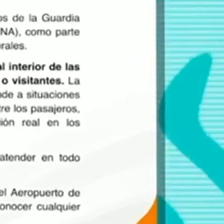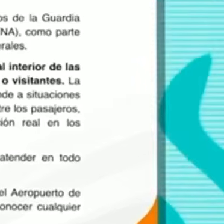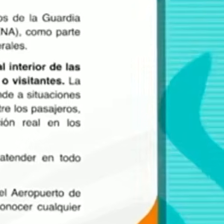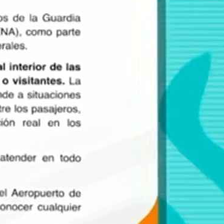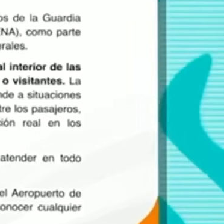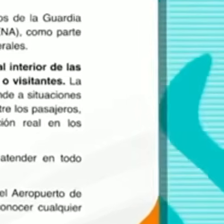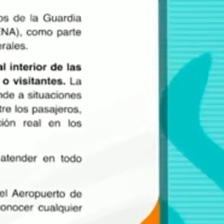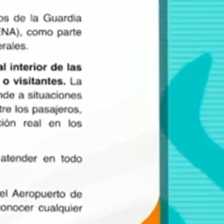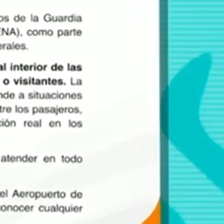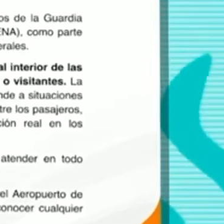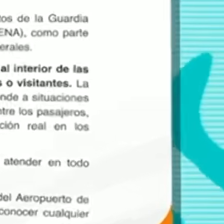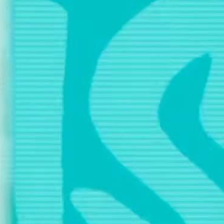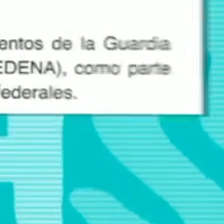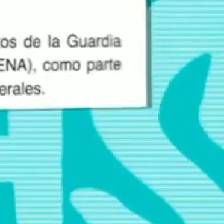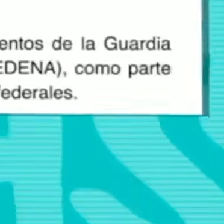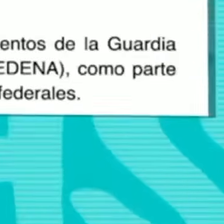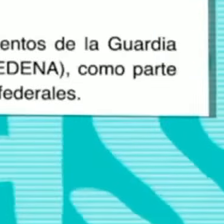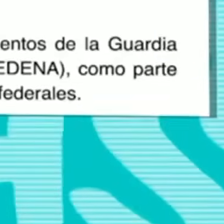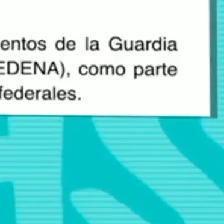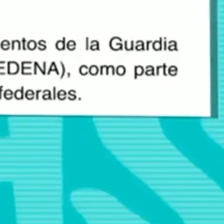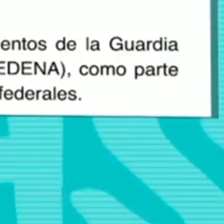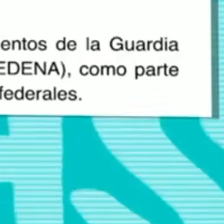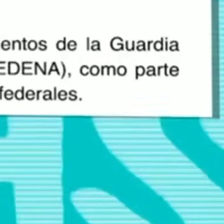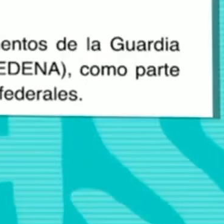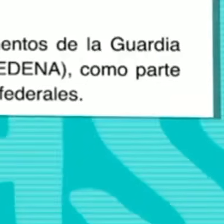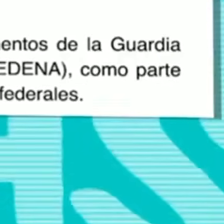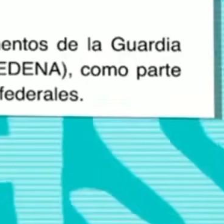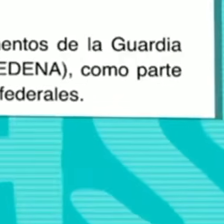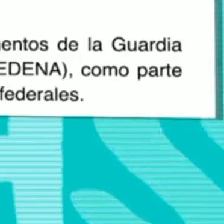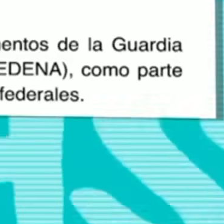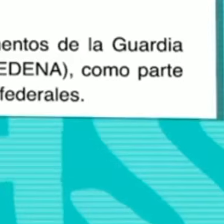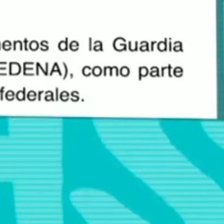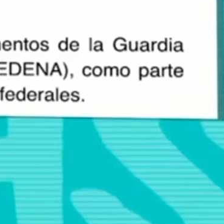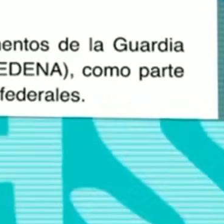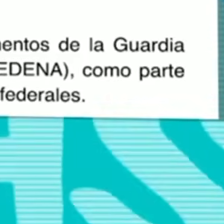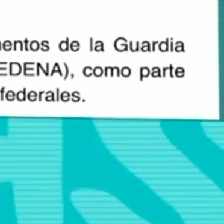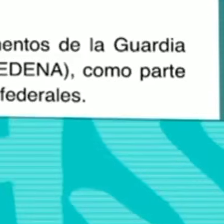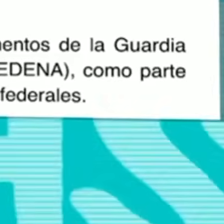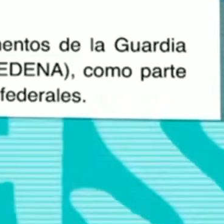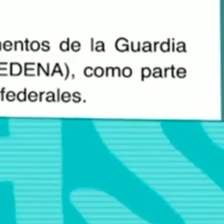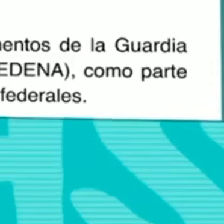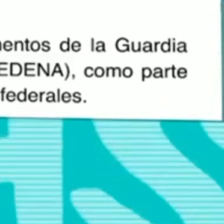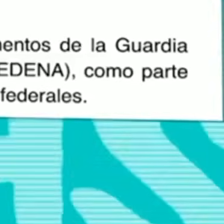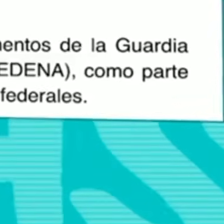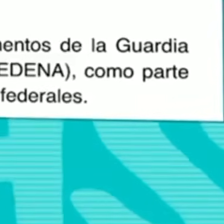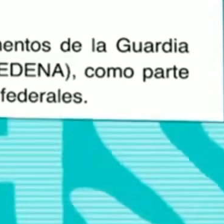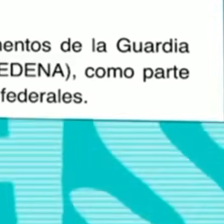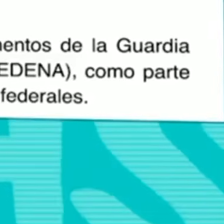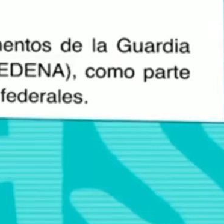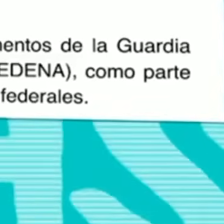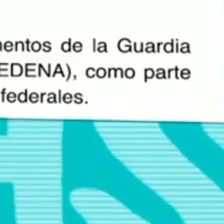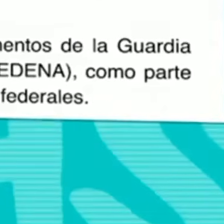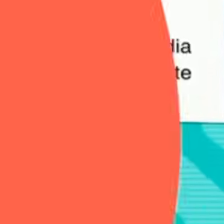el 22 de febrero que la terminal operó con normalidad, sin cancelaciones y bajo la protección permanente de la Guardia Nacional y la